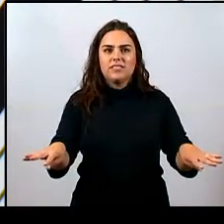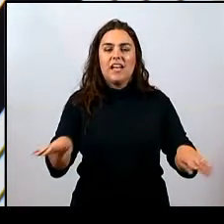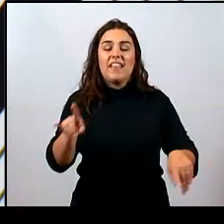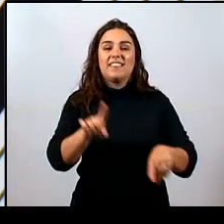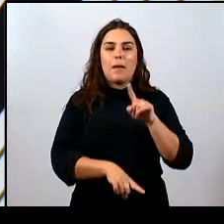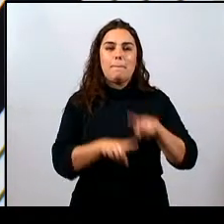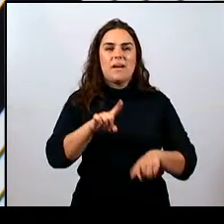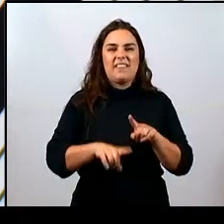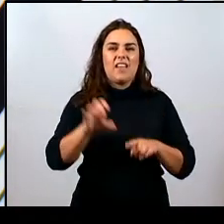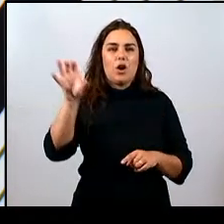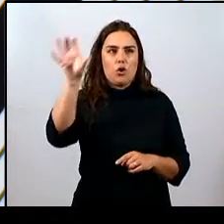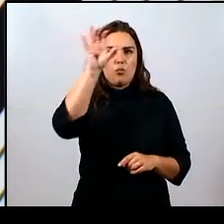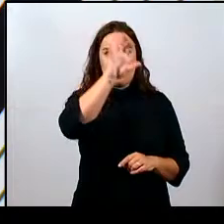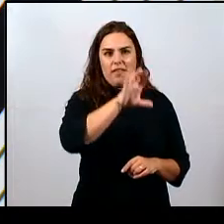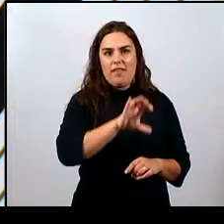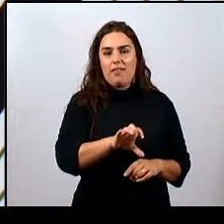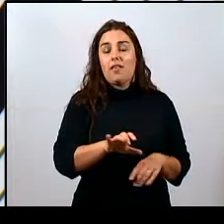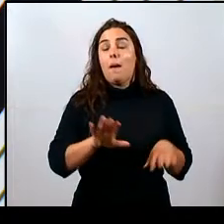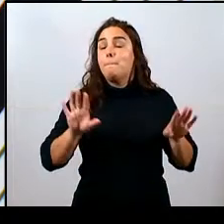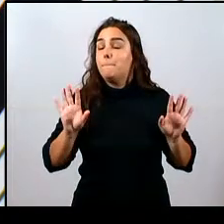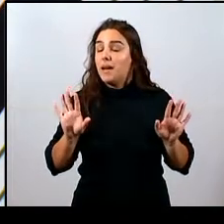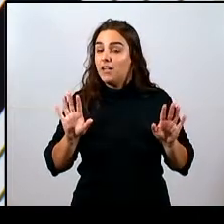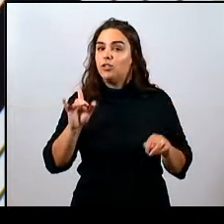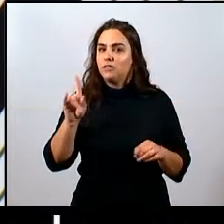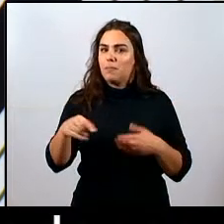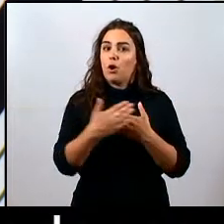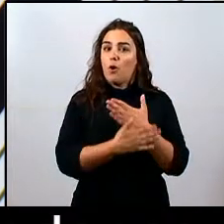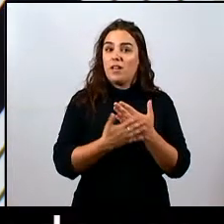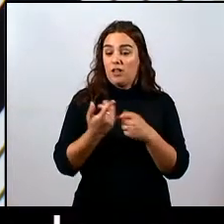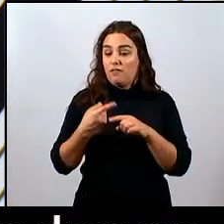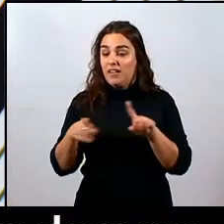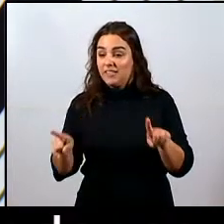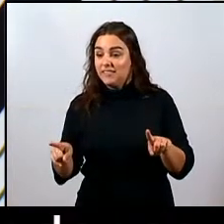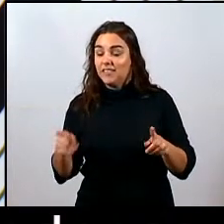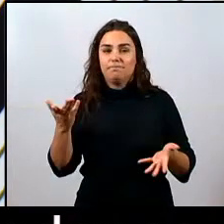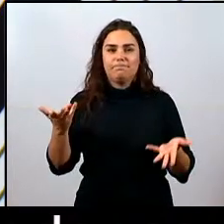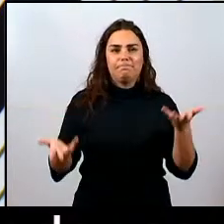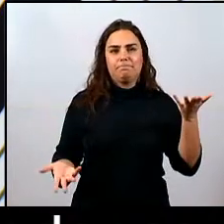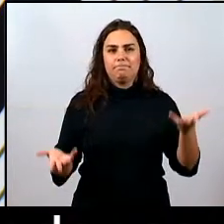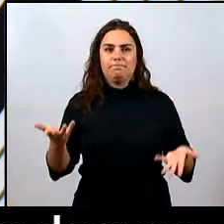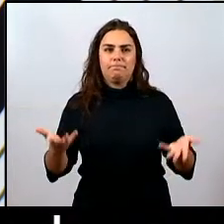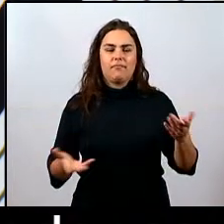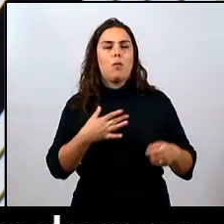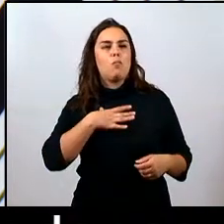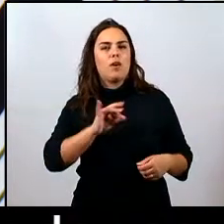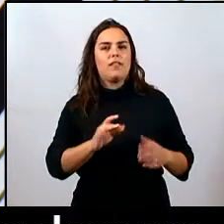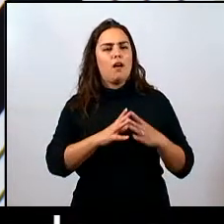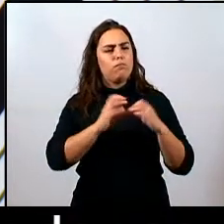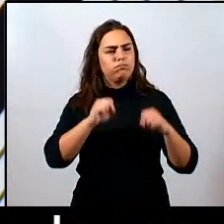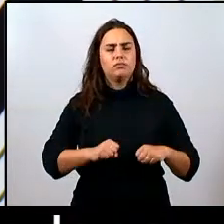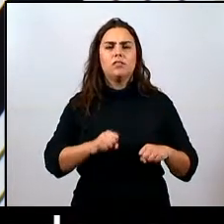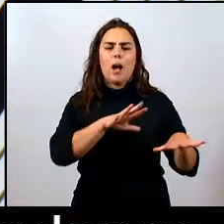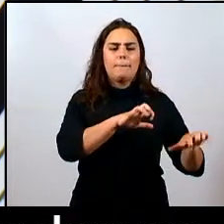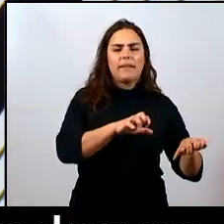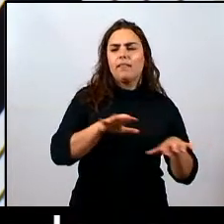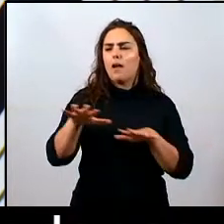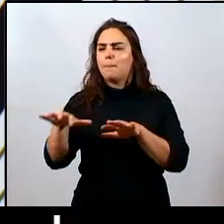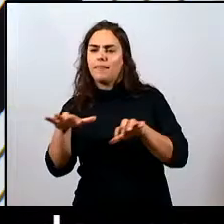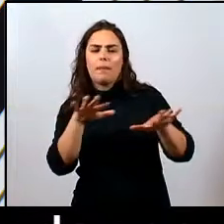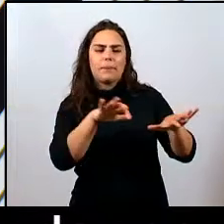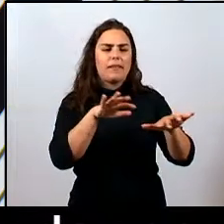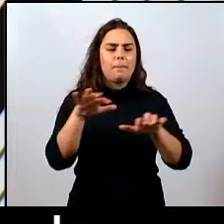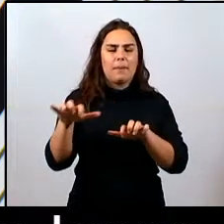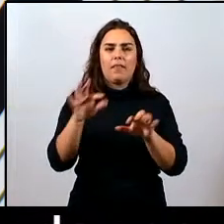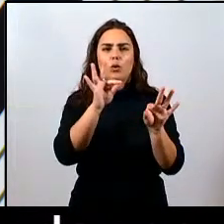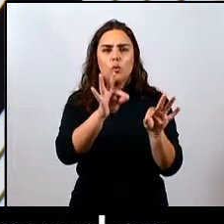comunidad autónoma, pero permite que al haber gobiernos distintos, haber contrapesos y contrapuntos, podamos aprender unos de otros buenas prácticas,